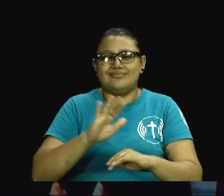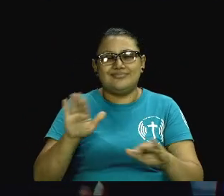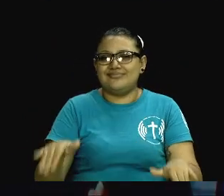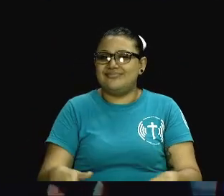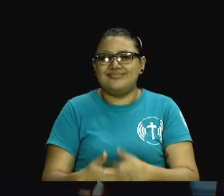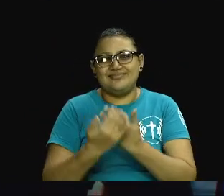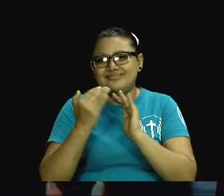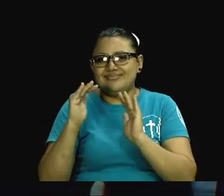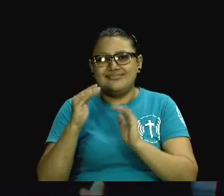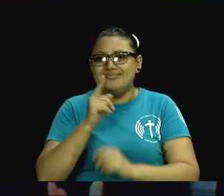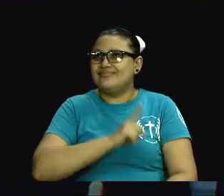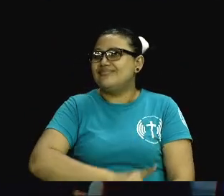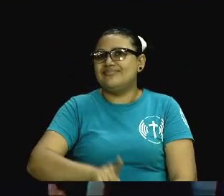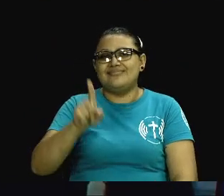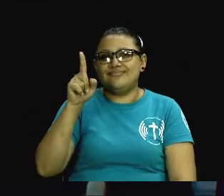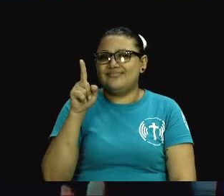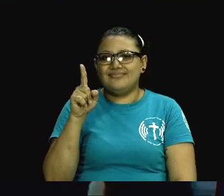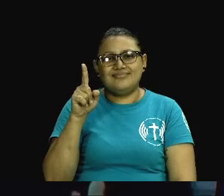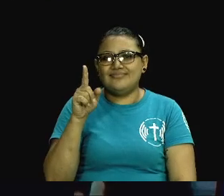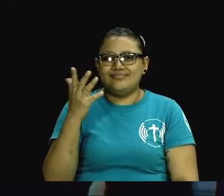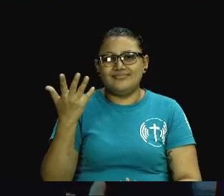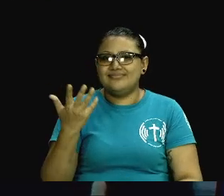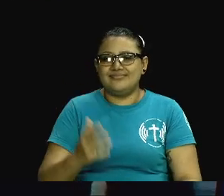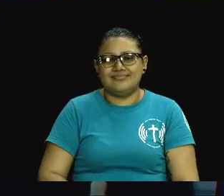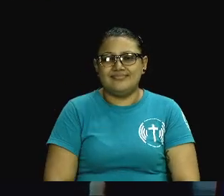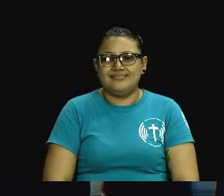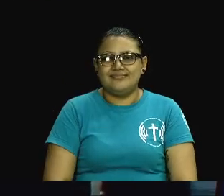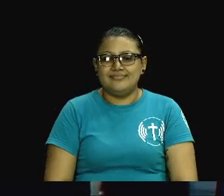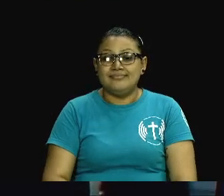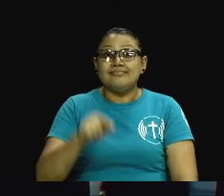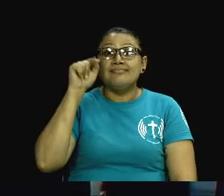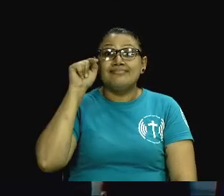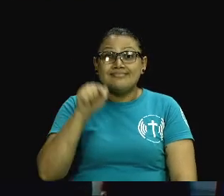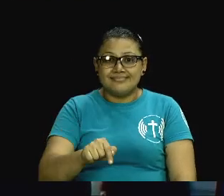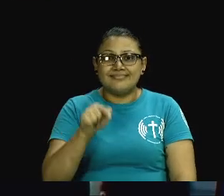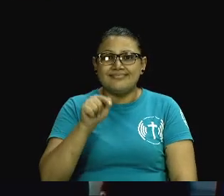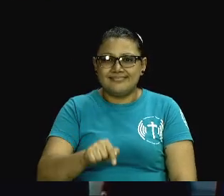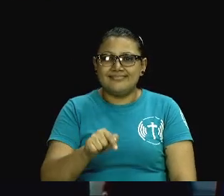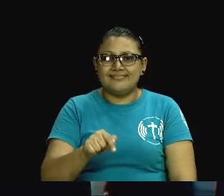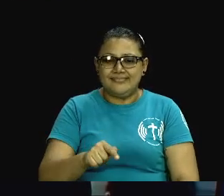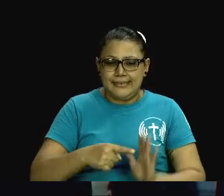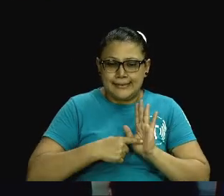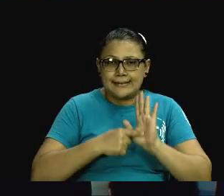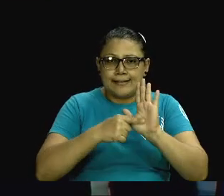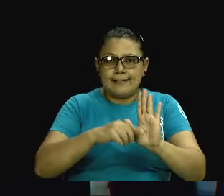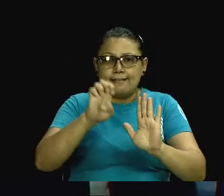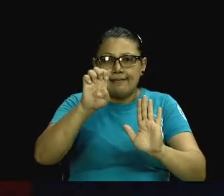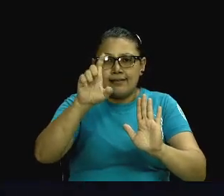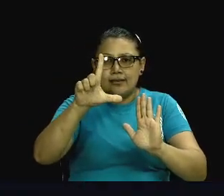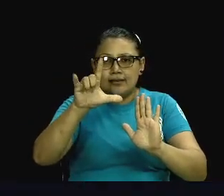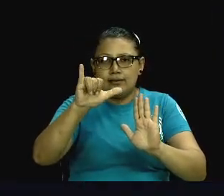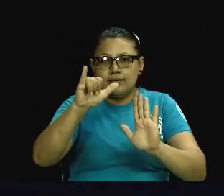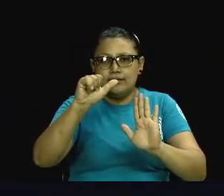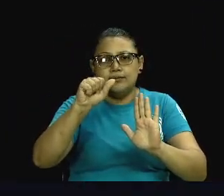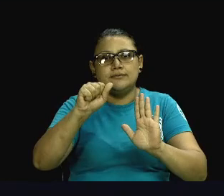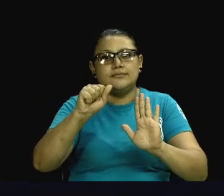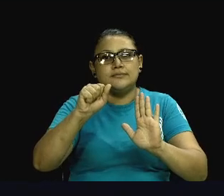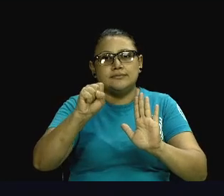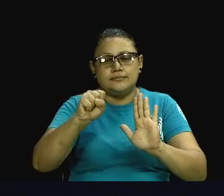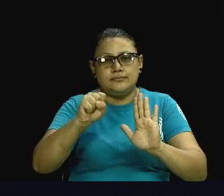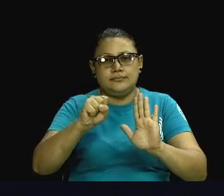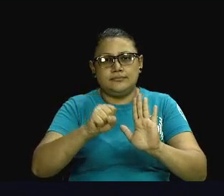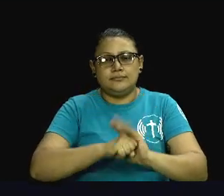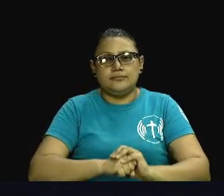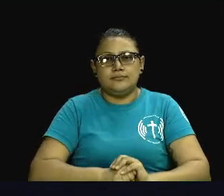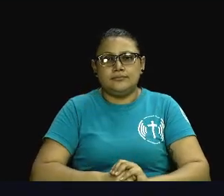lo lea dios pues eso era lo que elías quería mostrarle al pueblo de israel